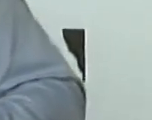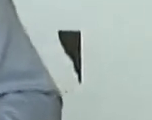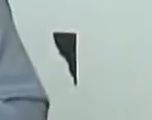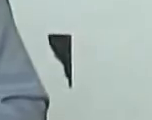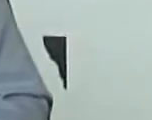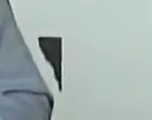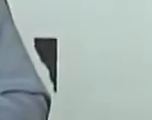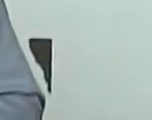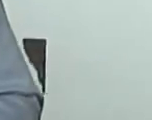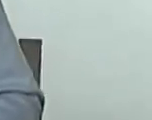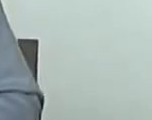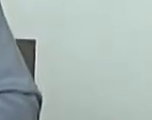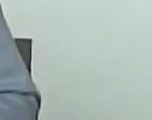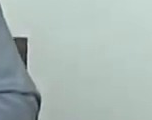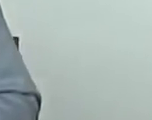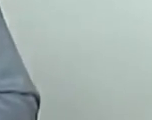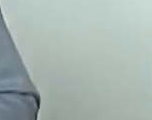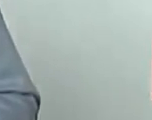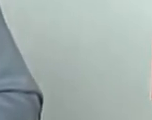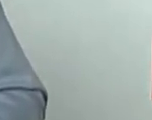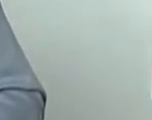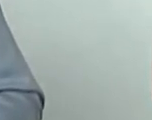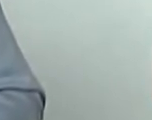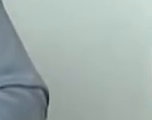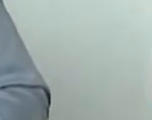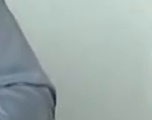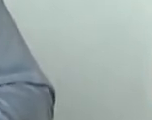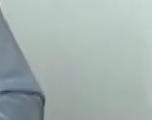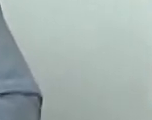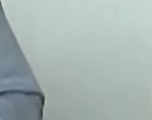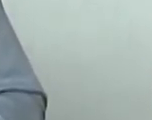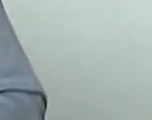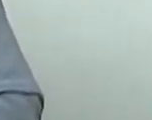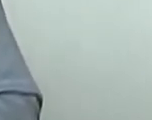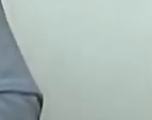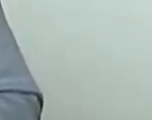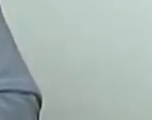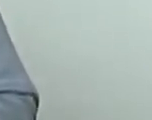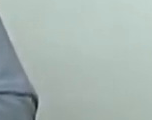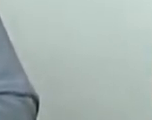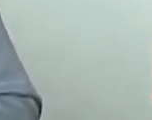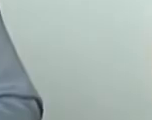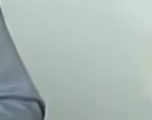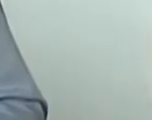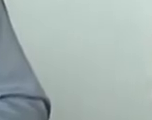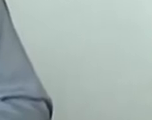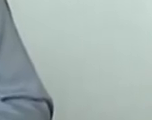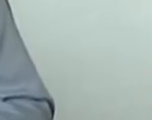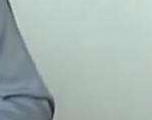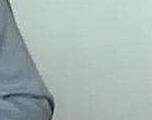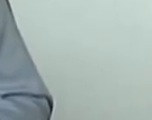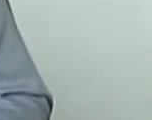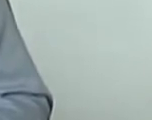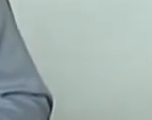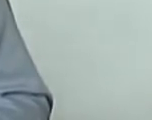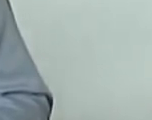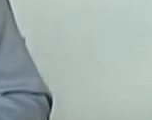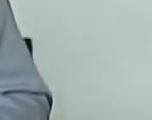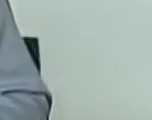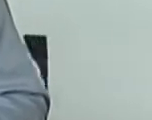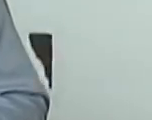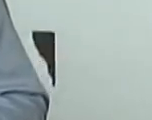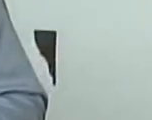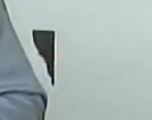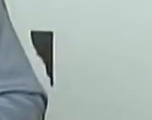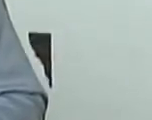y exhortó a los consejos productivos de trabajadores a continuar esa tarea de esta manera nosotros despedimos esta transmisión